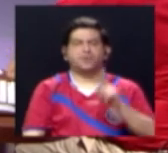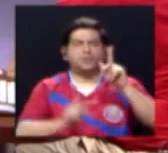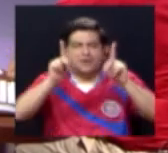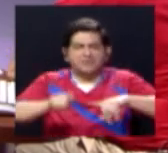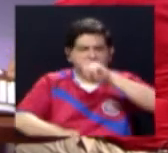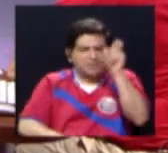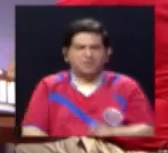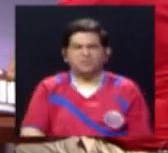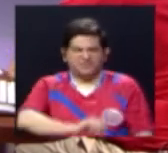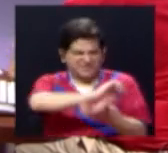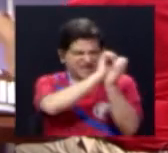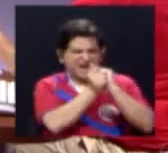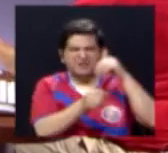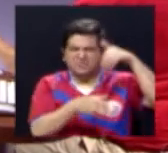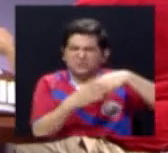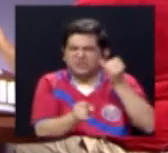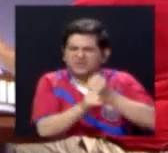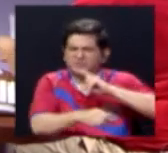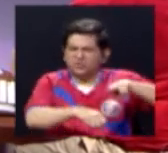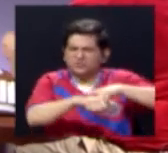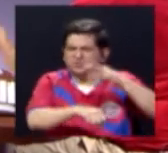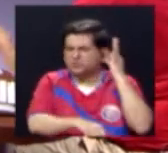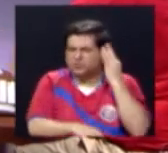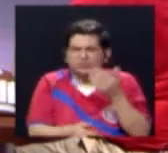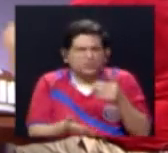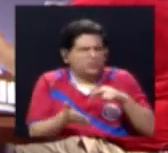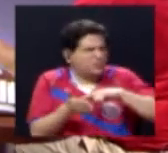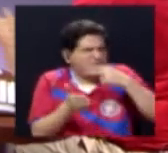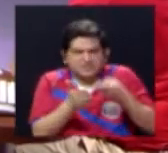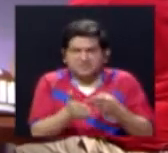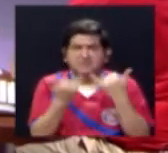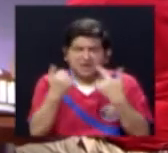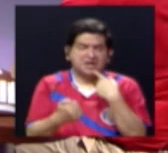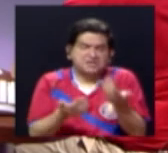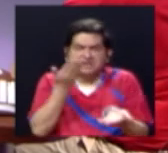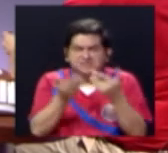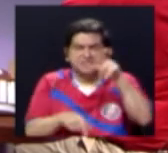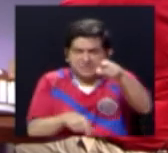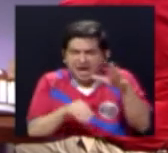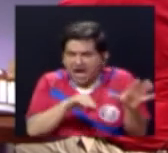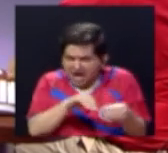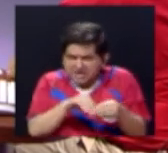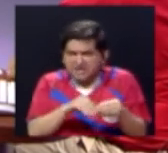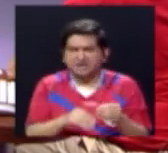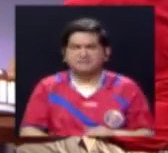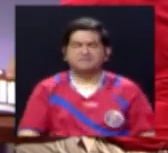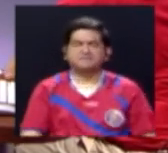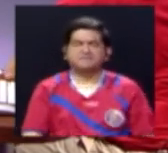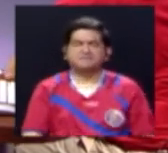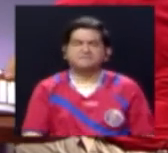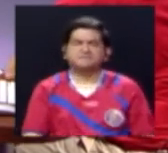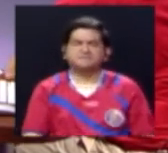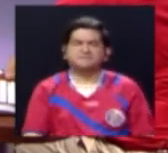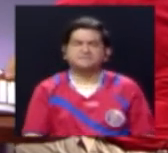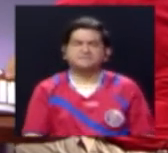pregunta qué significa cambios para el dínamo creo que ya lo hemos dicho no sé si que quiere agregar algo al respecto